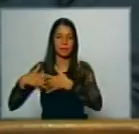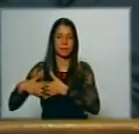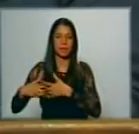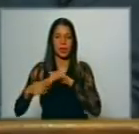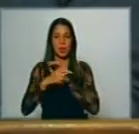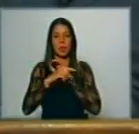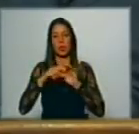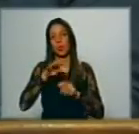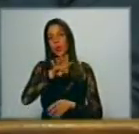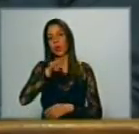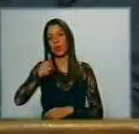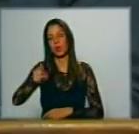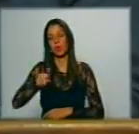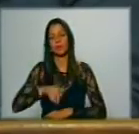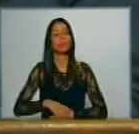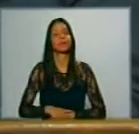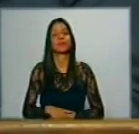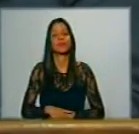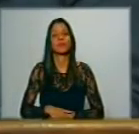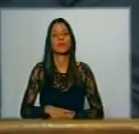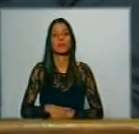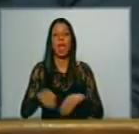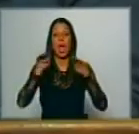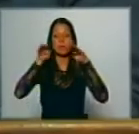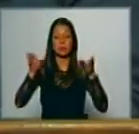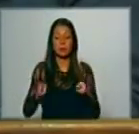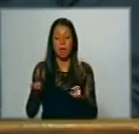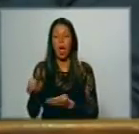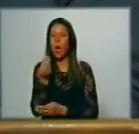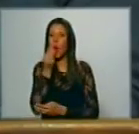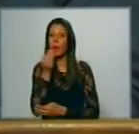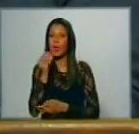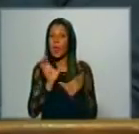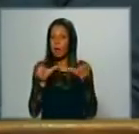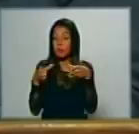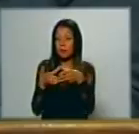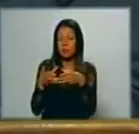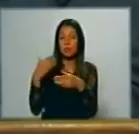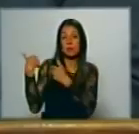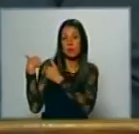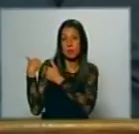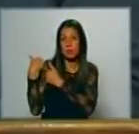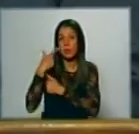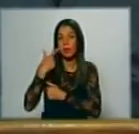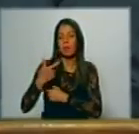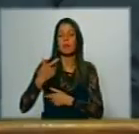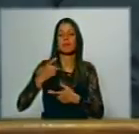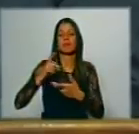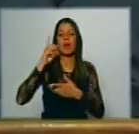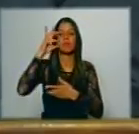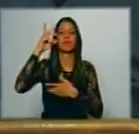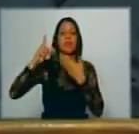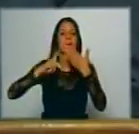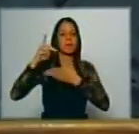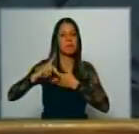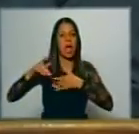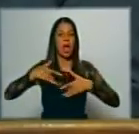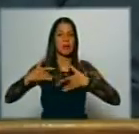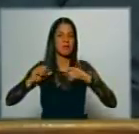41. Los comités locales de abastecimiento y producción podrán desarrollar actividades dirigidas